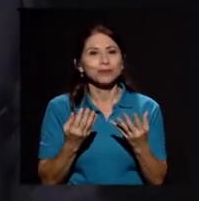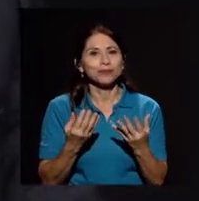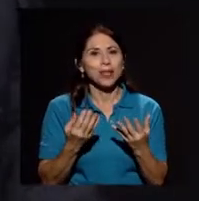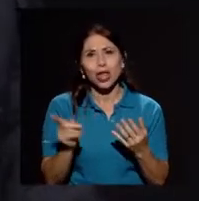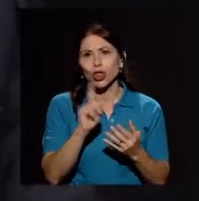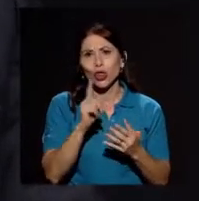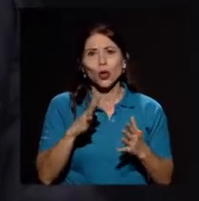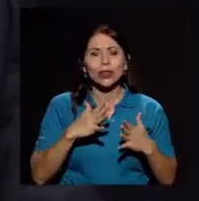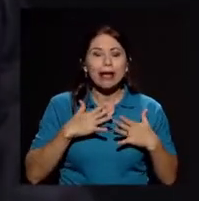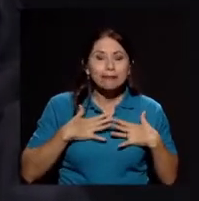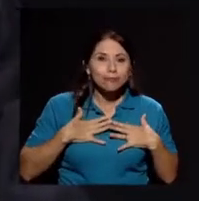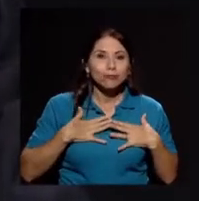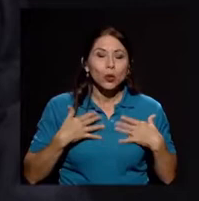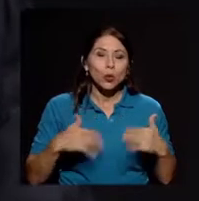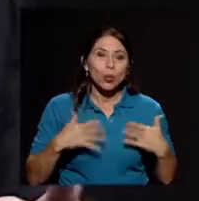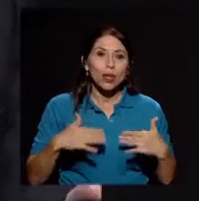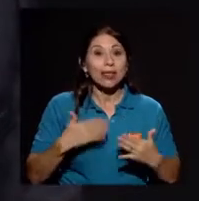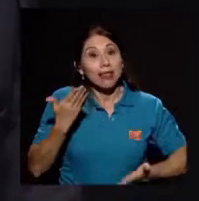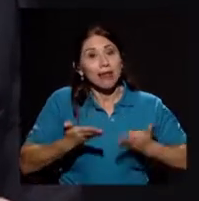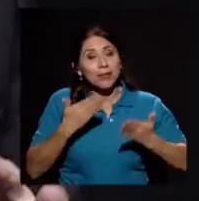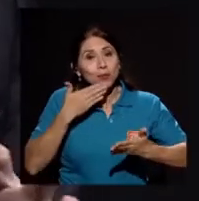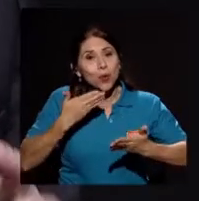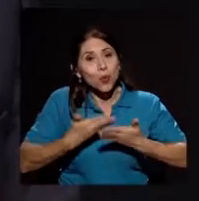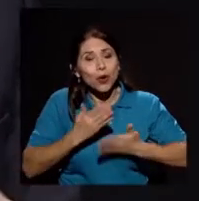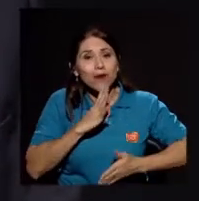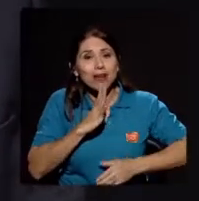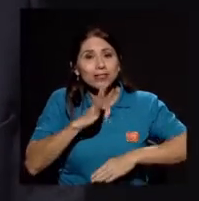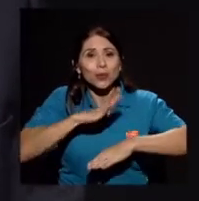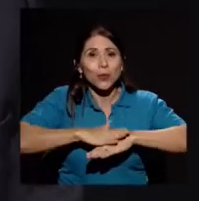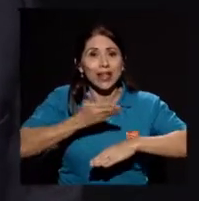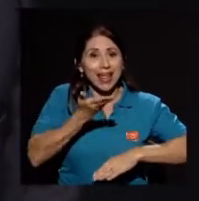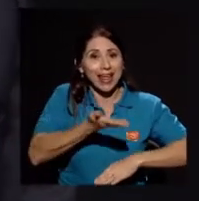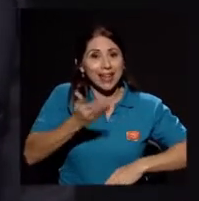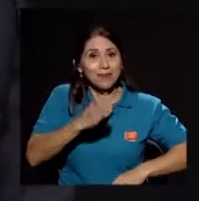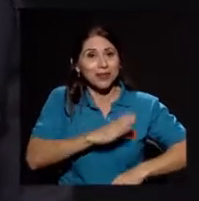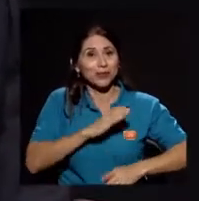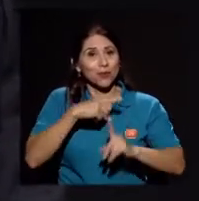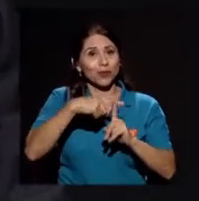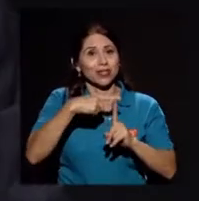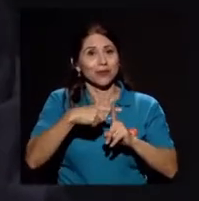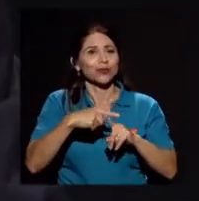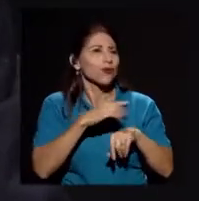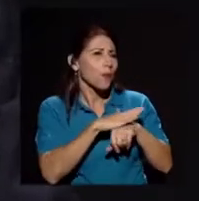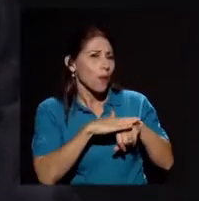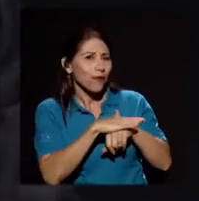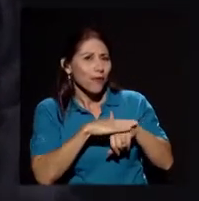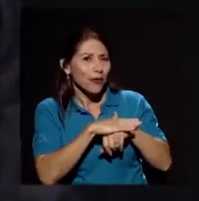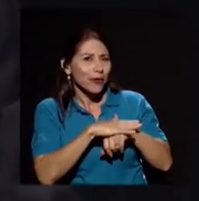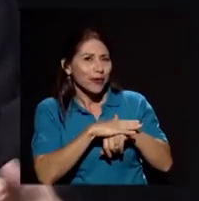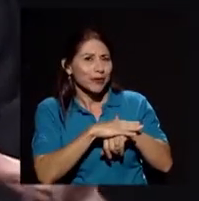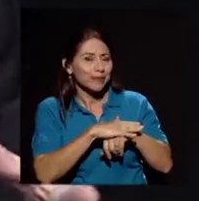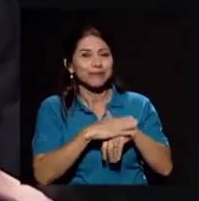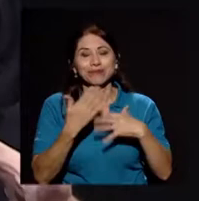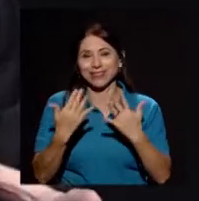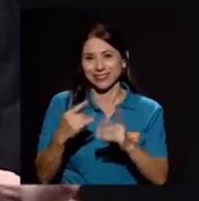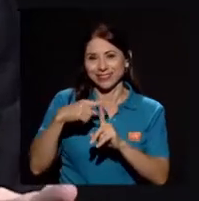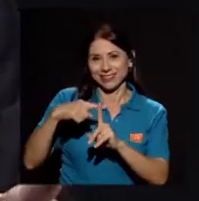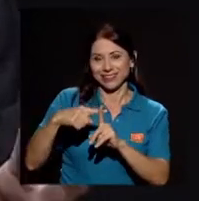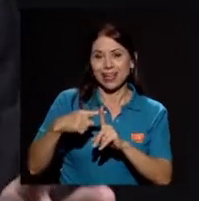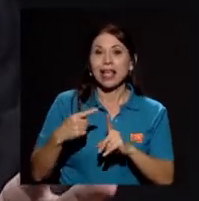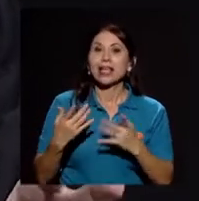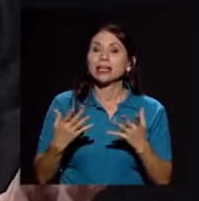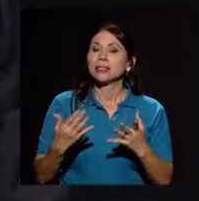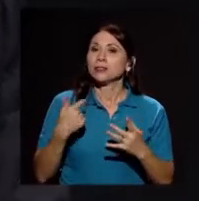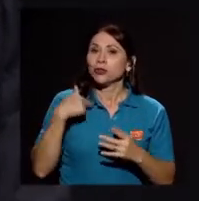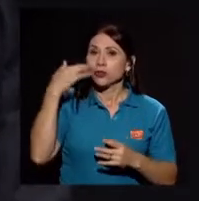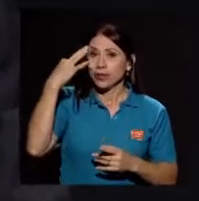dramático quizás sea bueno hablar un poco de lo de los elementos positivos por favor esencialmente creo que un